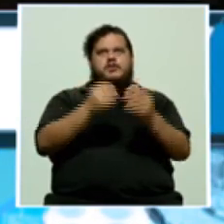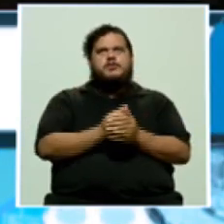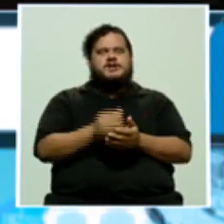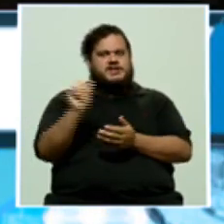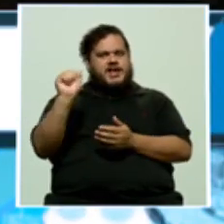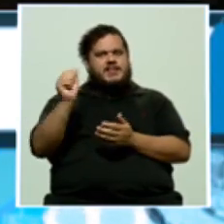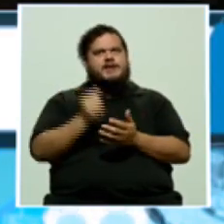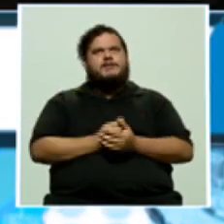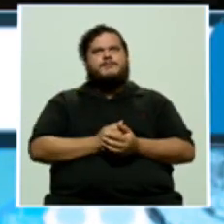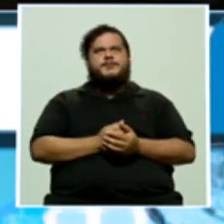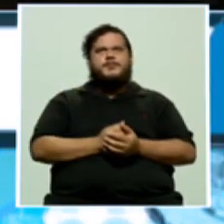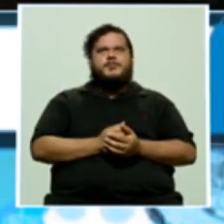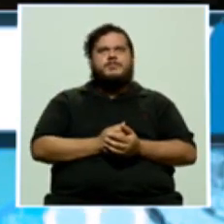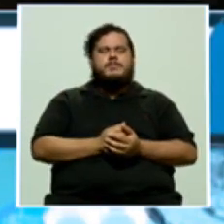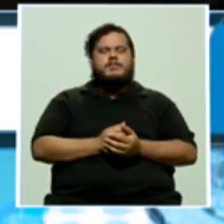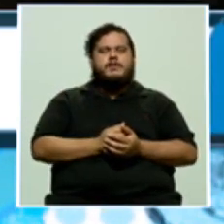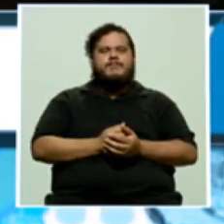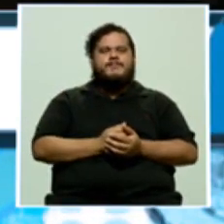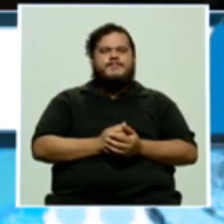Andrés.